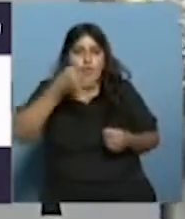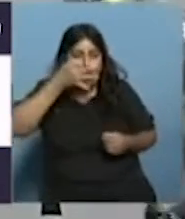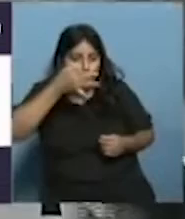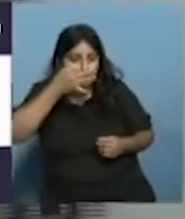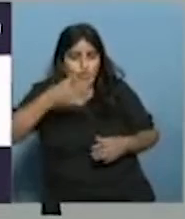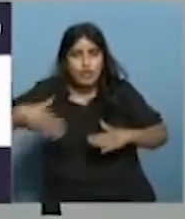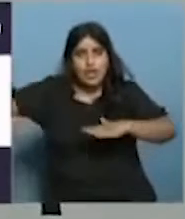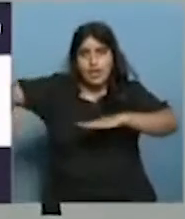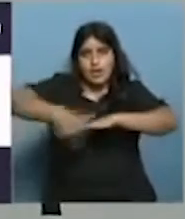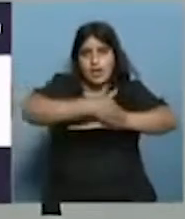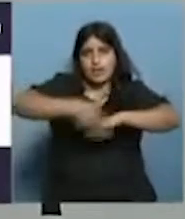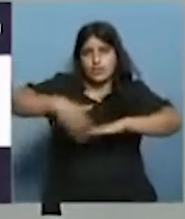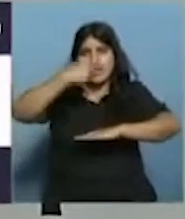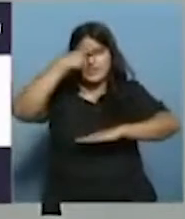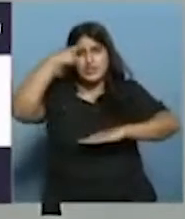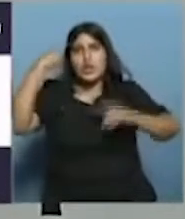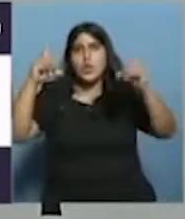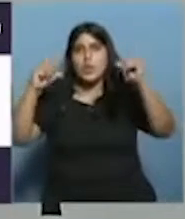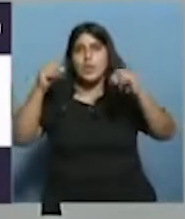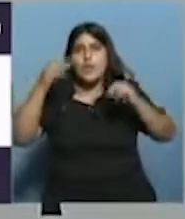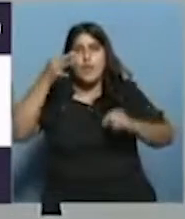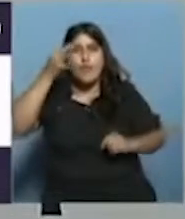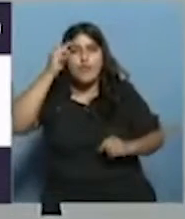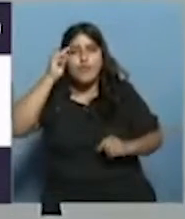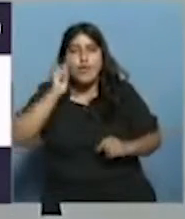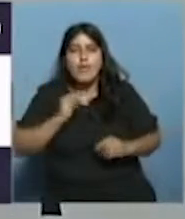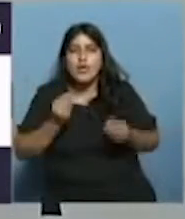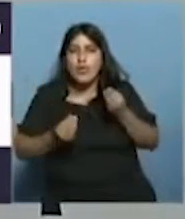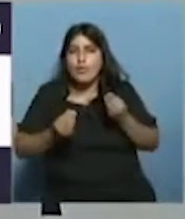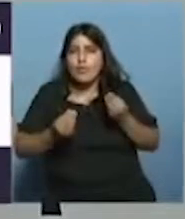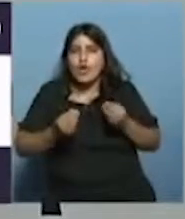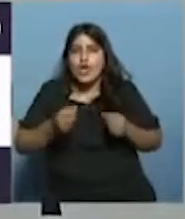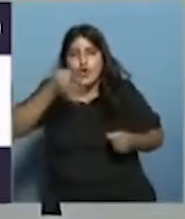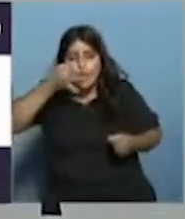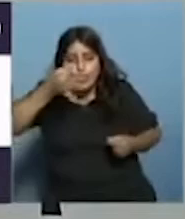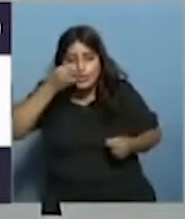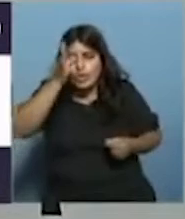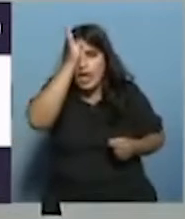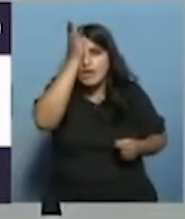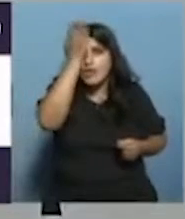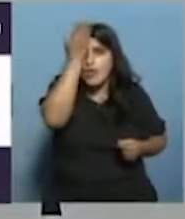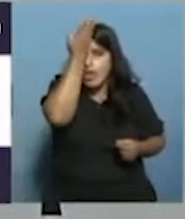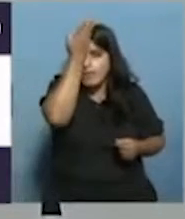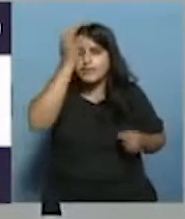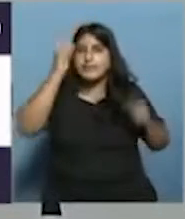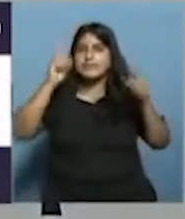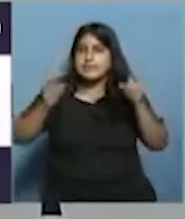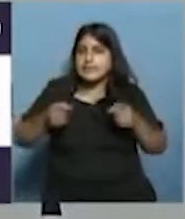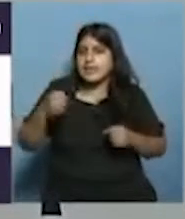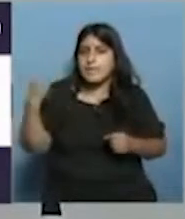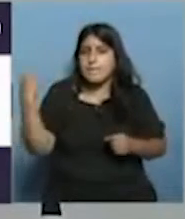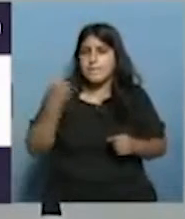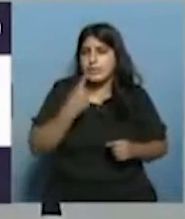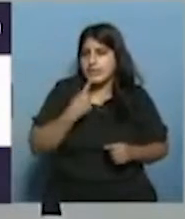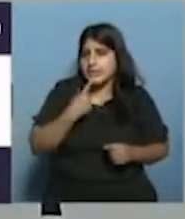Ruta Nacional 9? Vamos a hacer hincapié en los controles de alcoholemia. Esta pregunta es muy importante. Yo siempre recalco